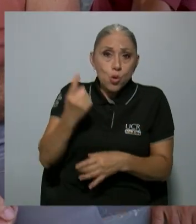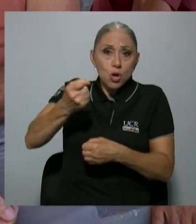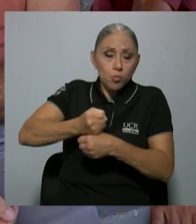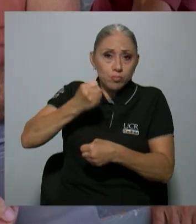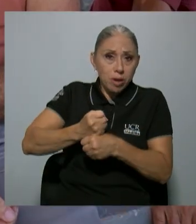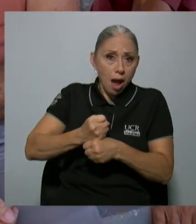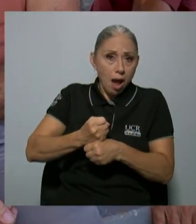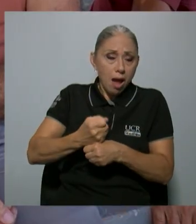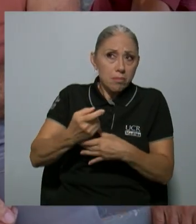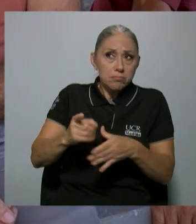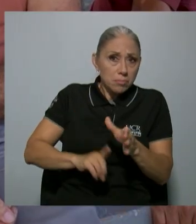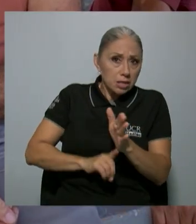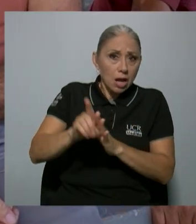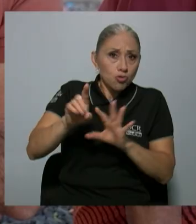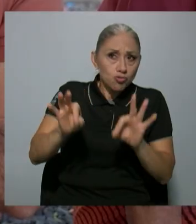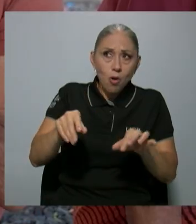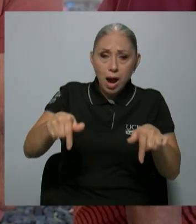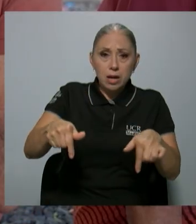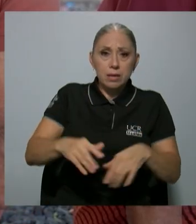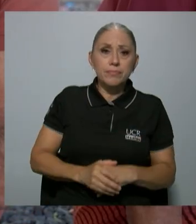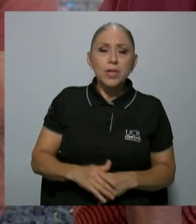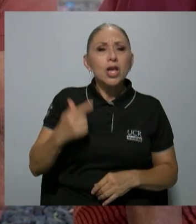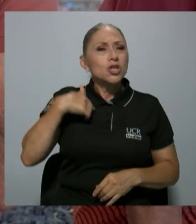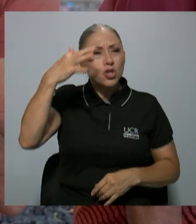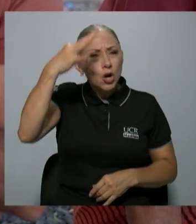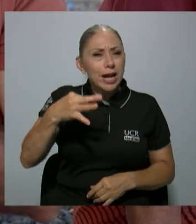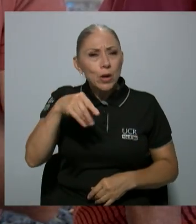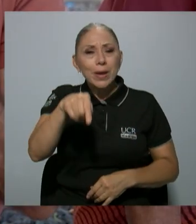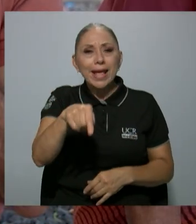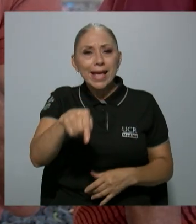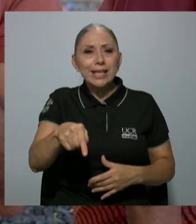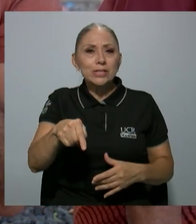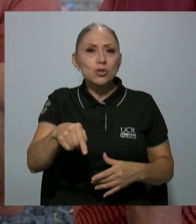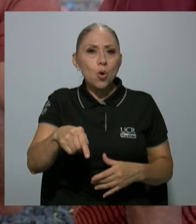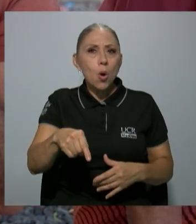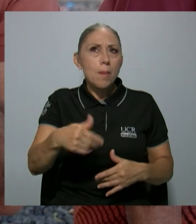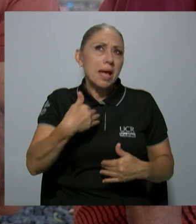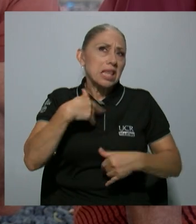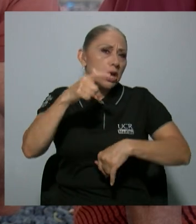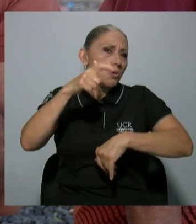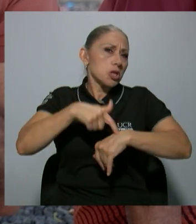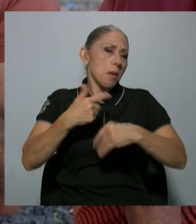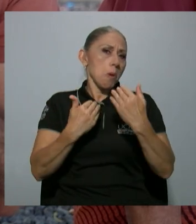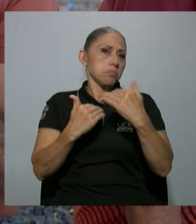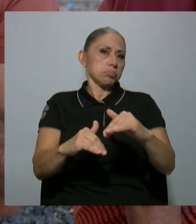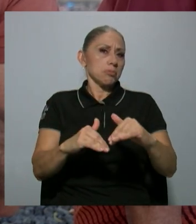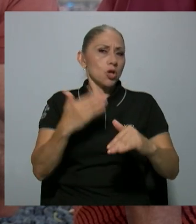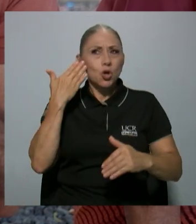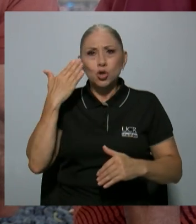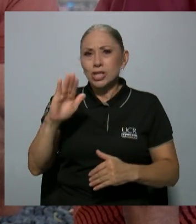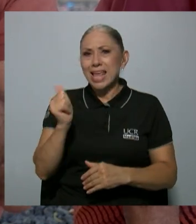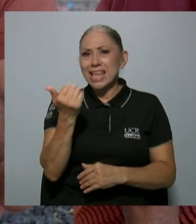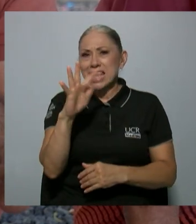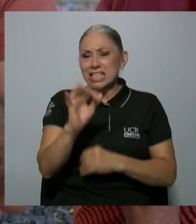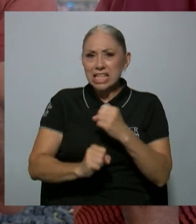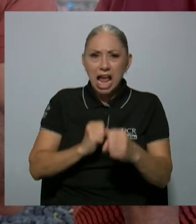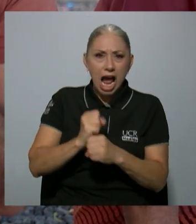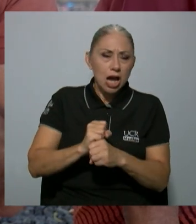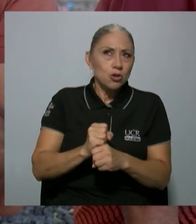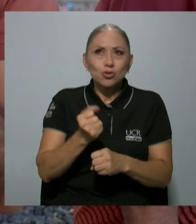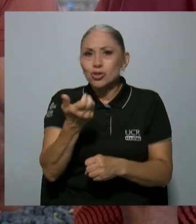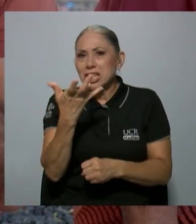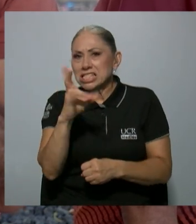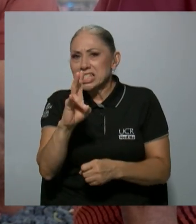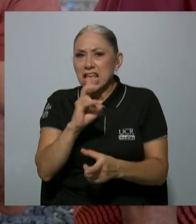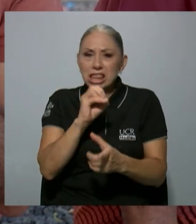de desarrollo del cantón? Yo creo que eso va a tener una vida útil, no sé cuántos, 15 años o cuántos años más, 17 o 20